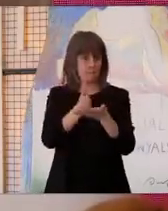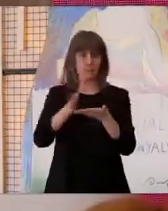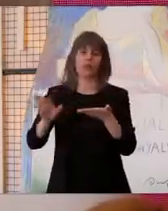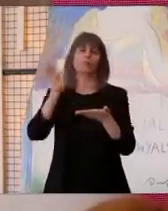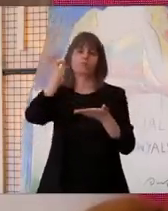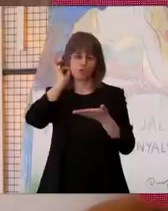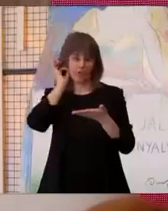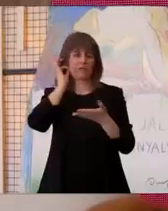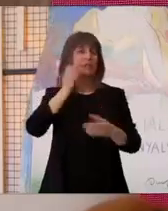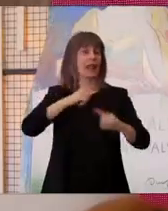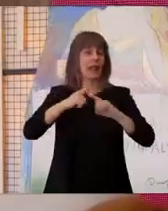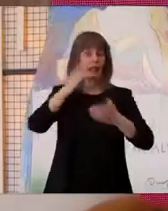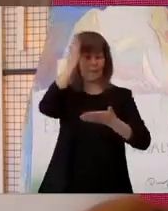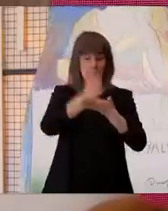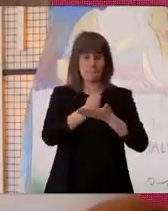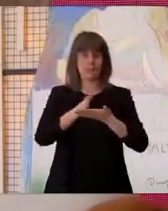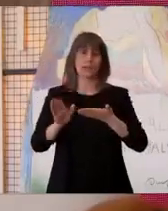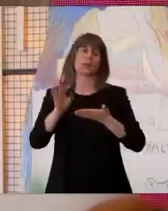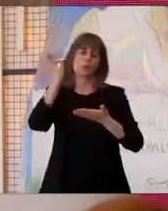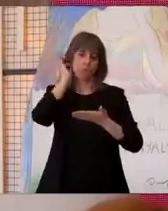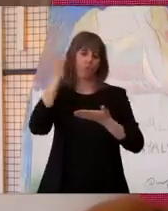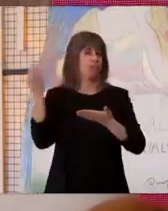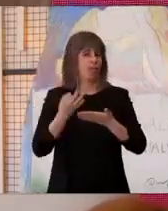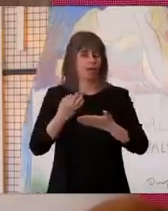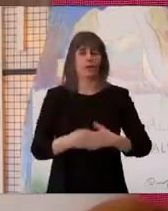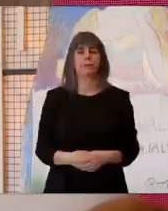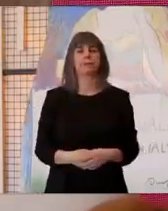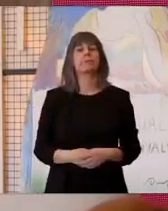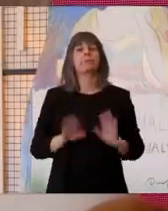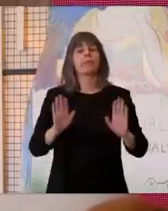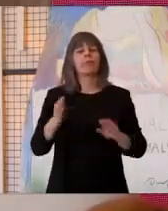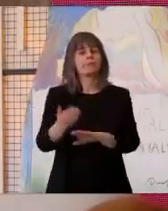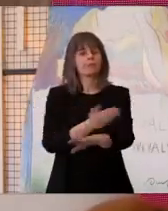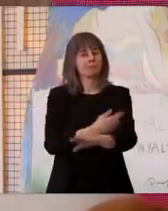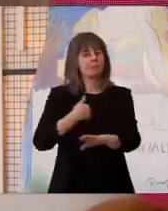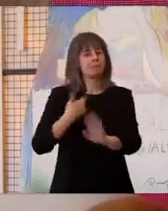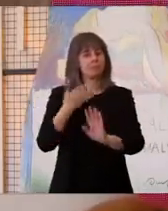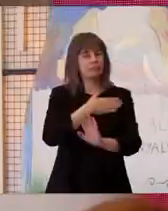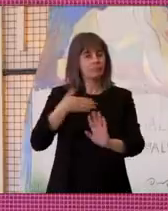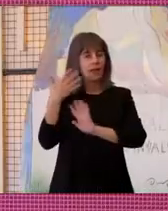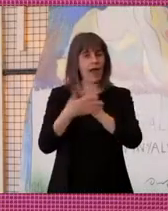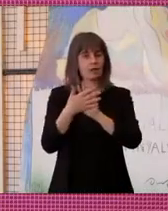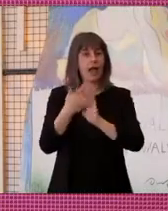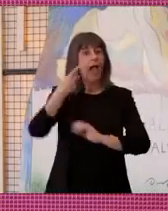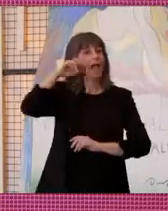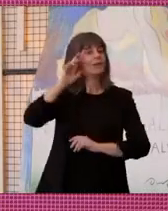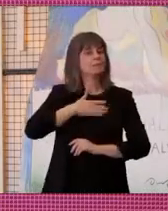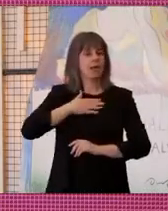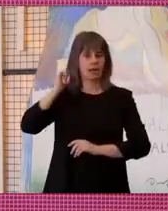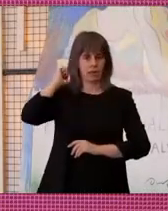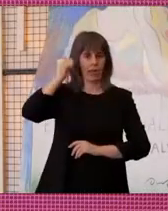de los dirigentes de esta población Pero antes también hablaré un poco de mi experiencia en las Naciones Unidas